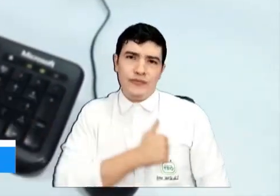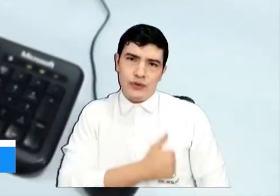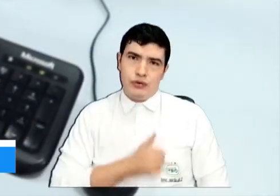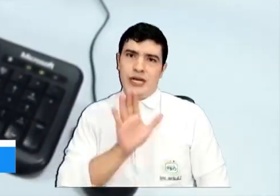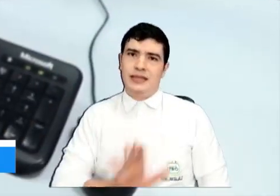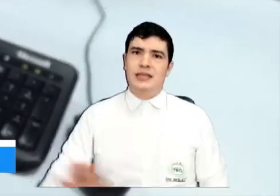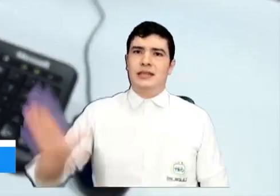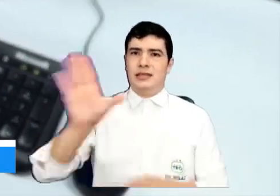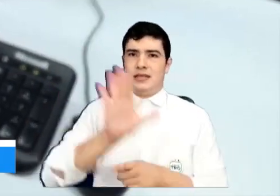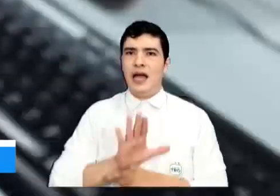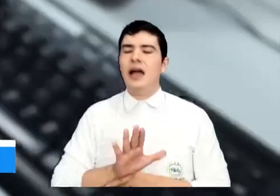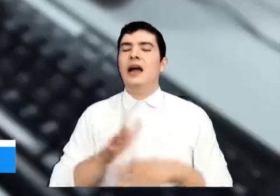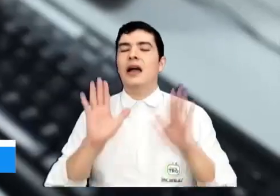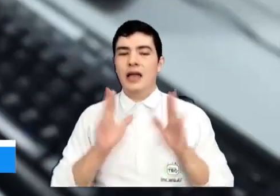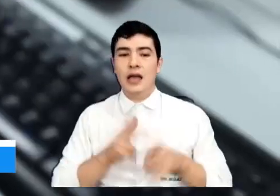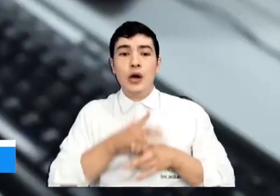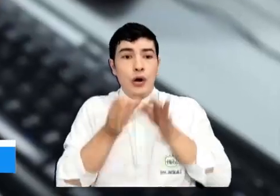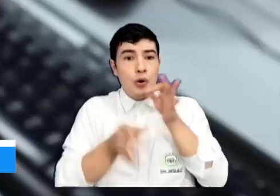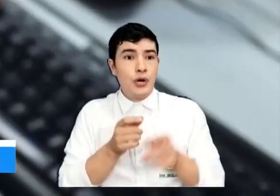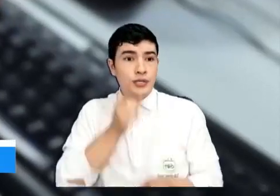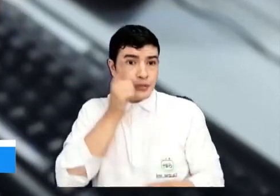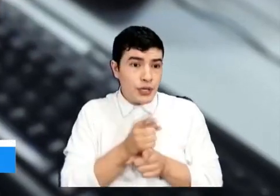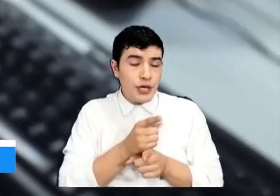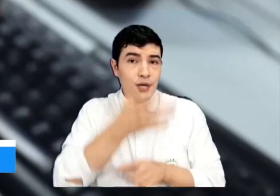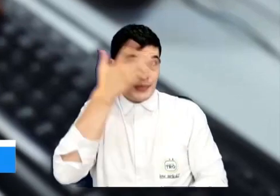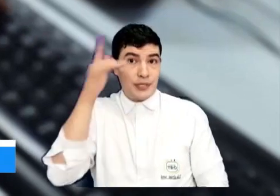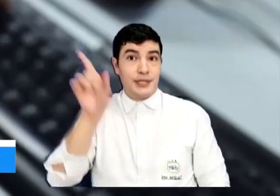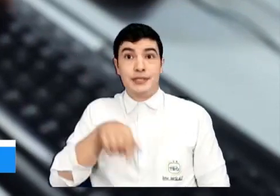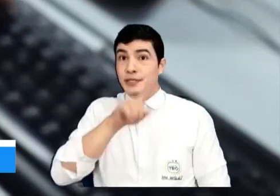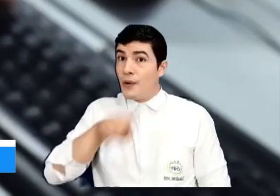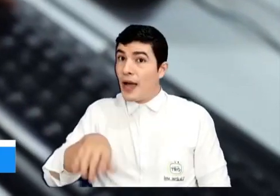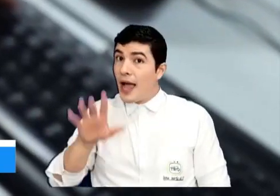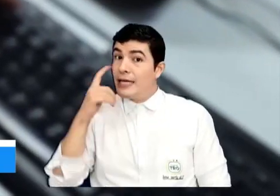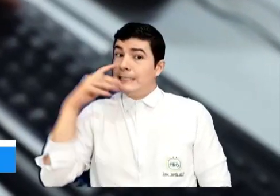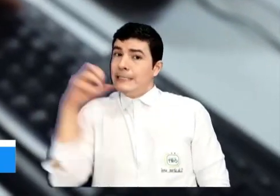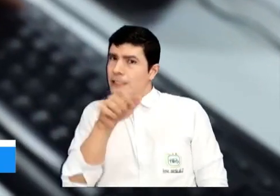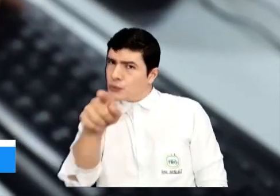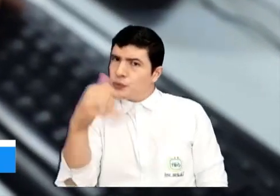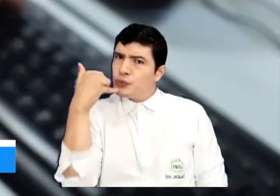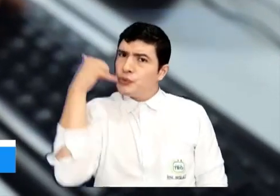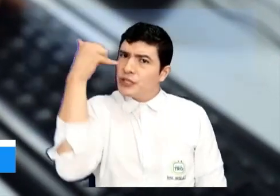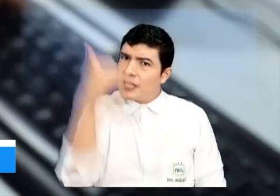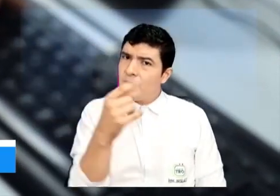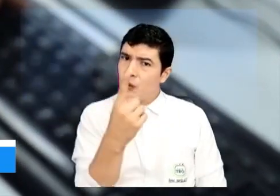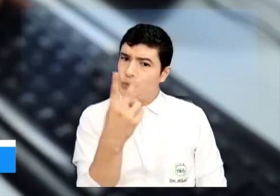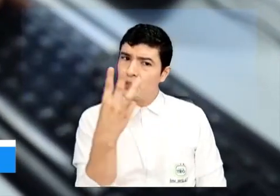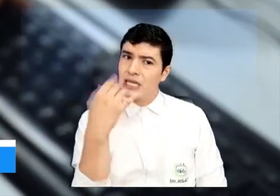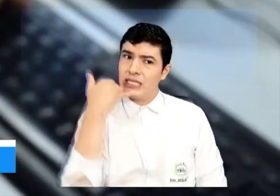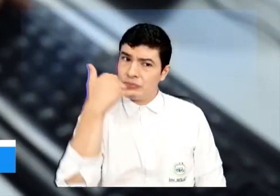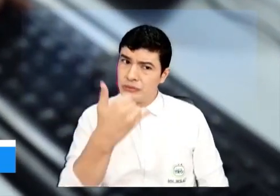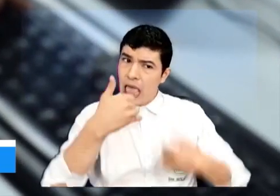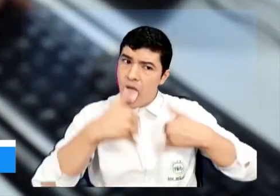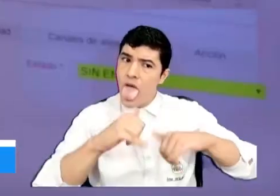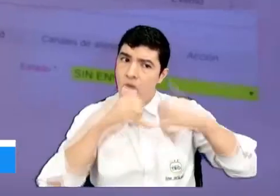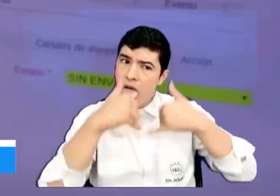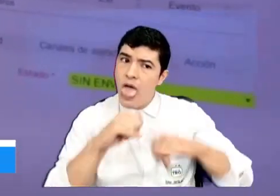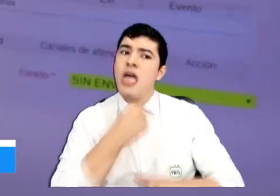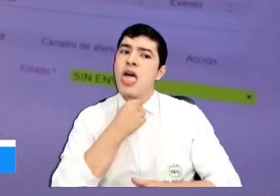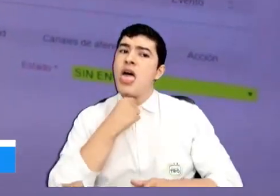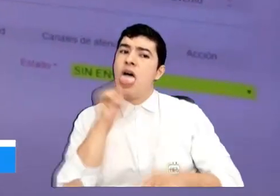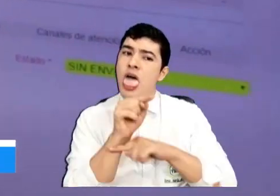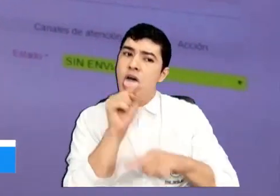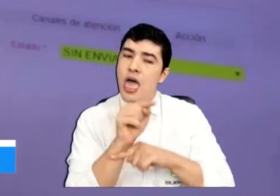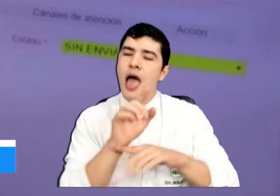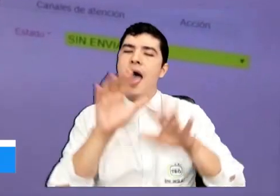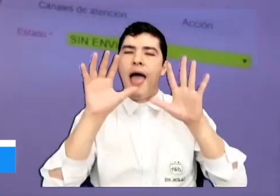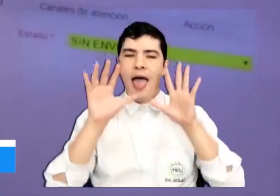encontrado que en muchos casos hay personas que llaman al 123 a desinformar muchas veces, en segundo hay niños que llaman también